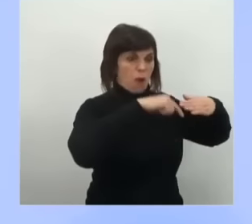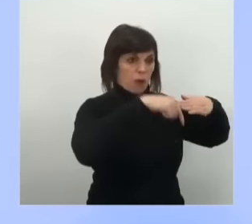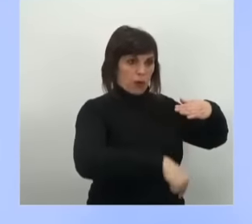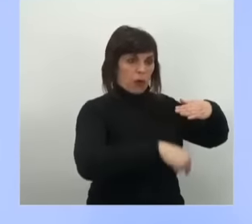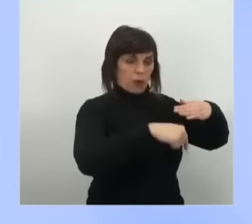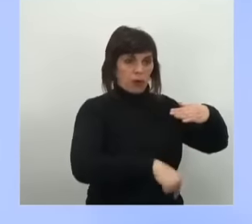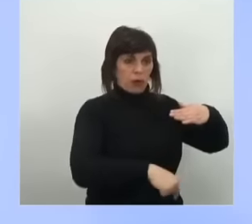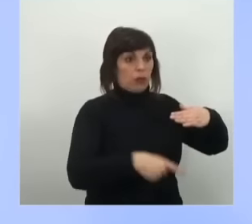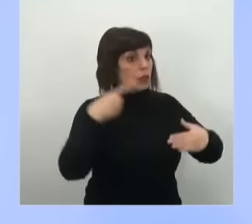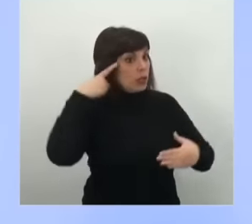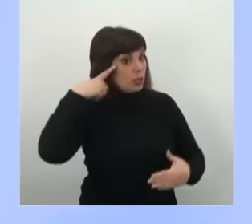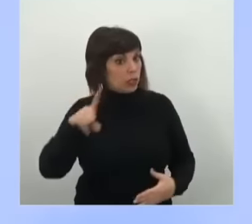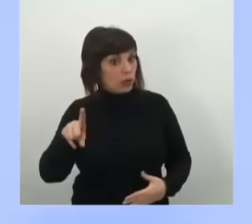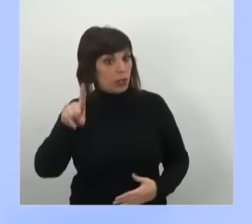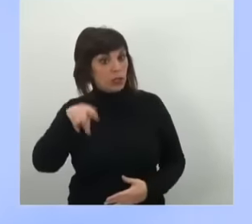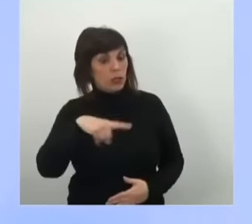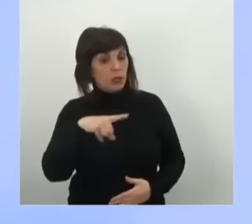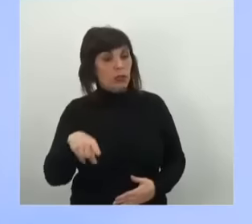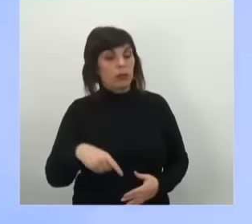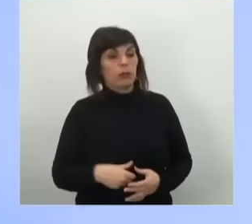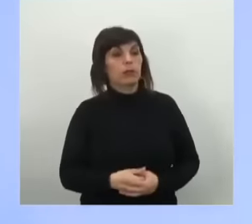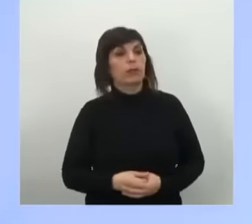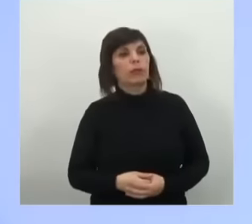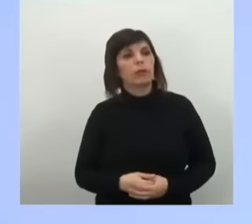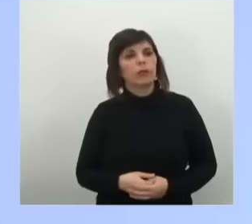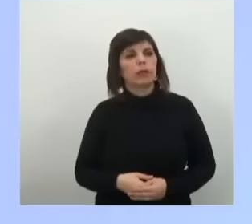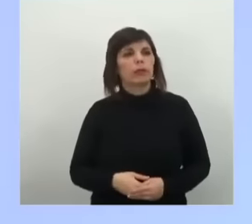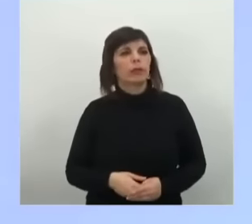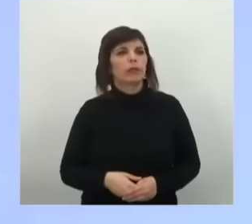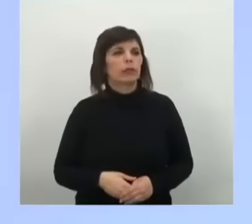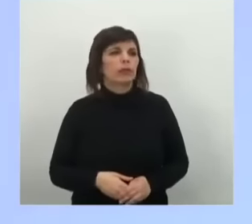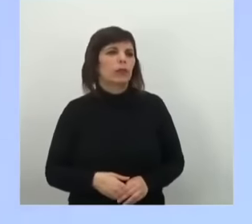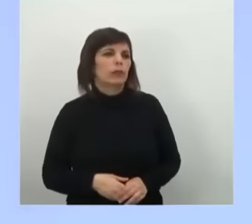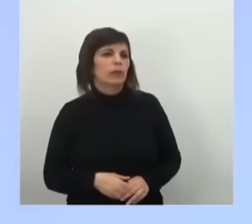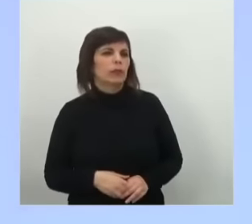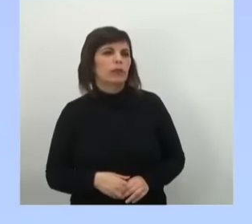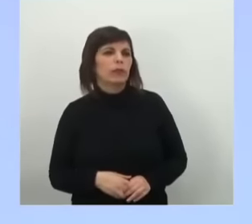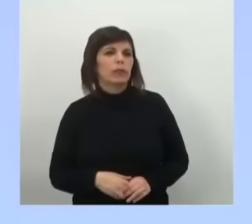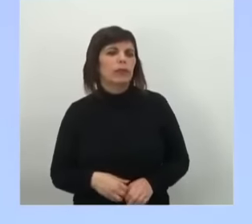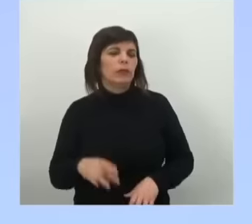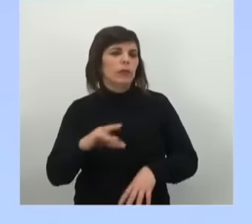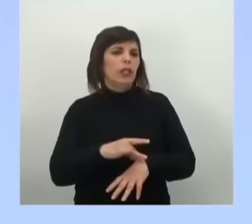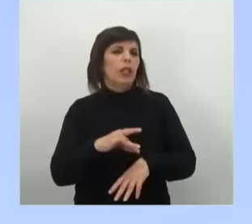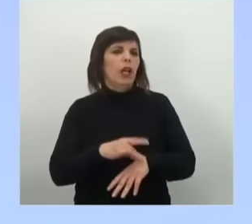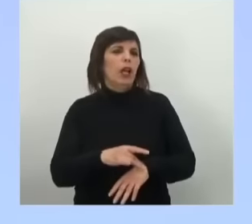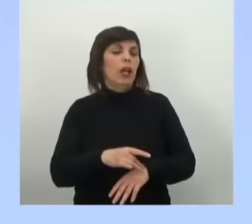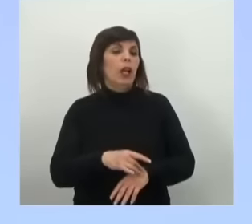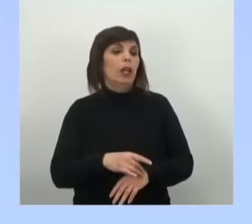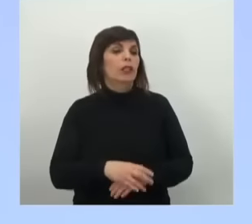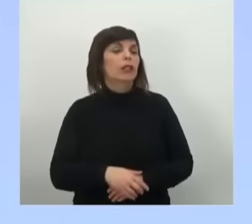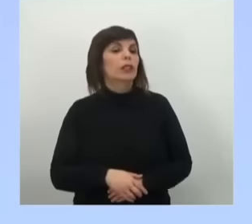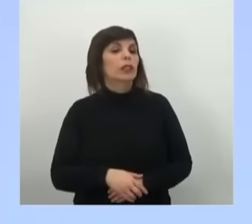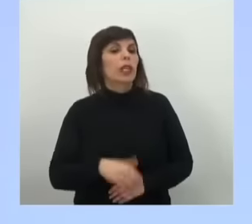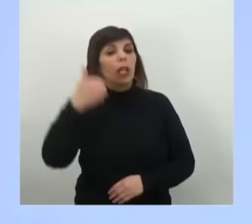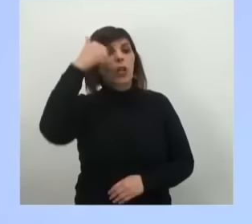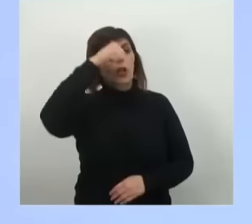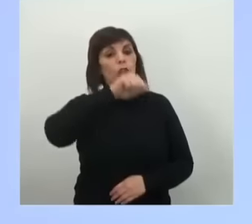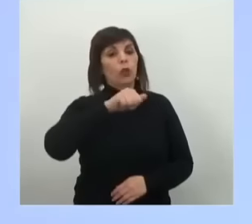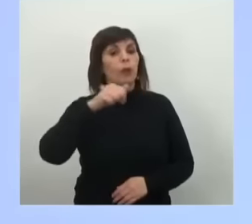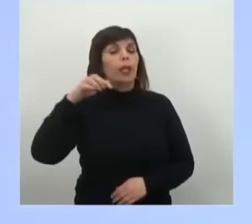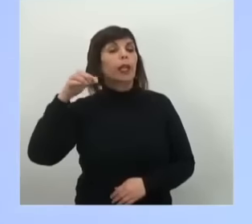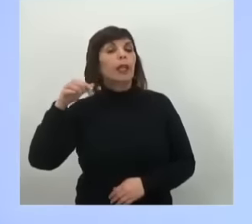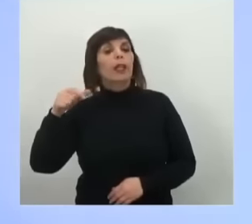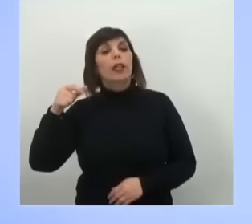no sé si usted sabía esto antes esas son cosas que a veces ustedes las aprenden cuando van a Israel porque allí ya se la comentan Entonces cuando